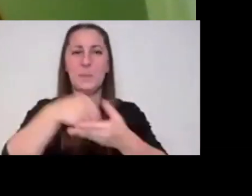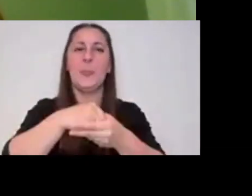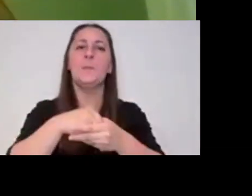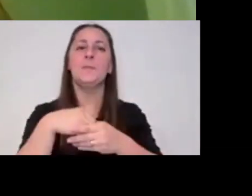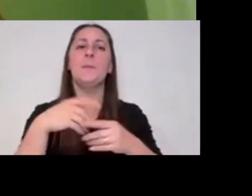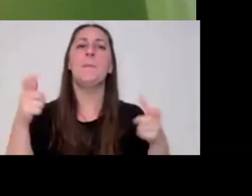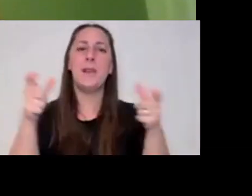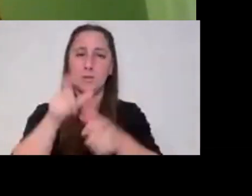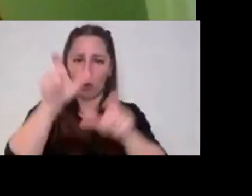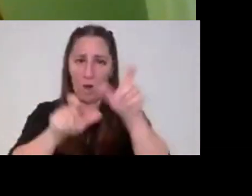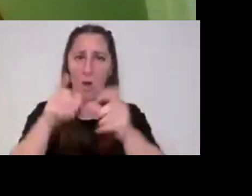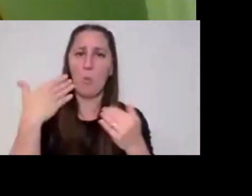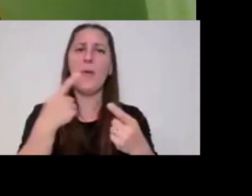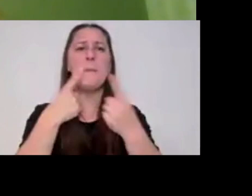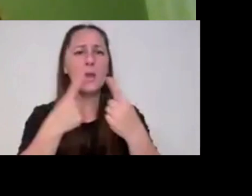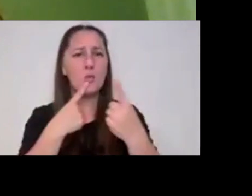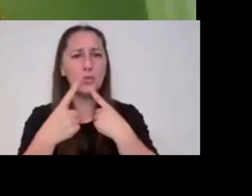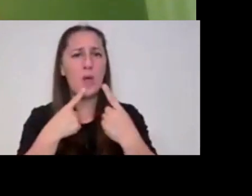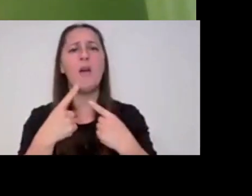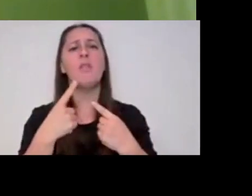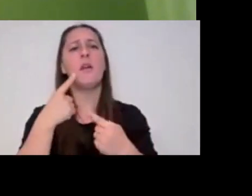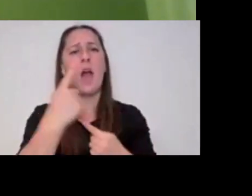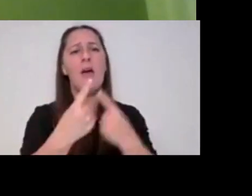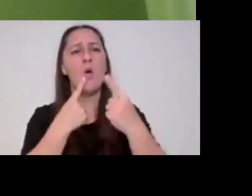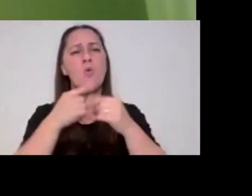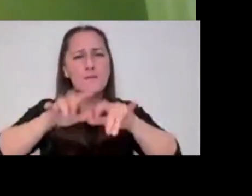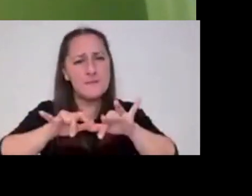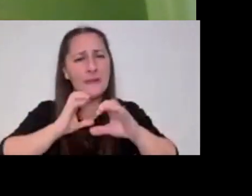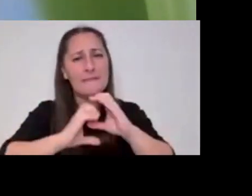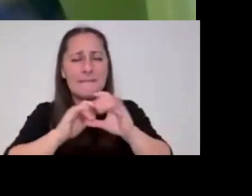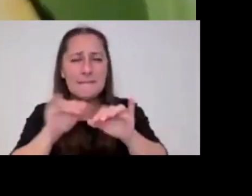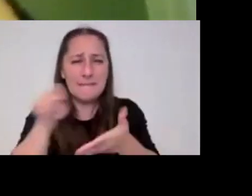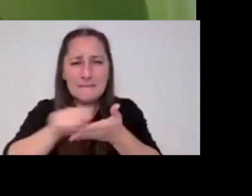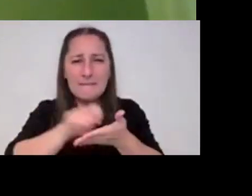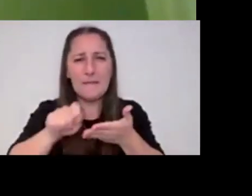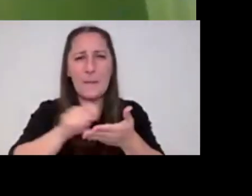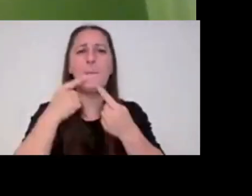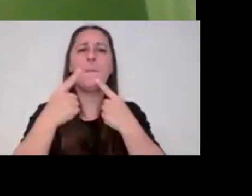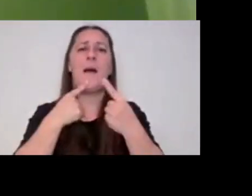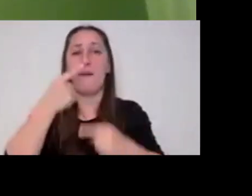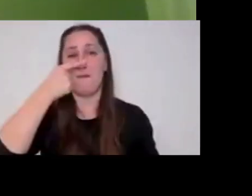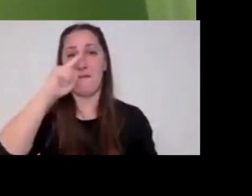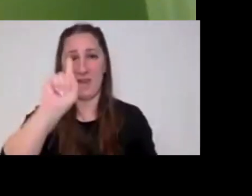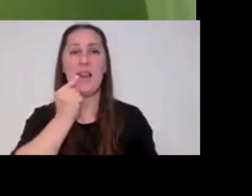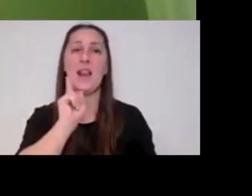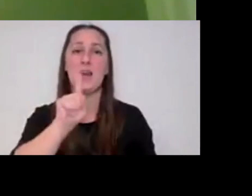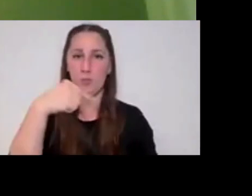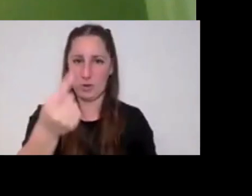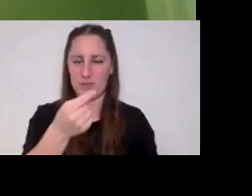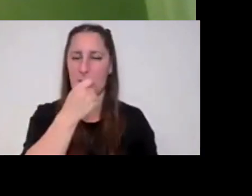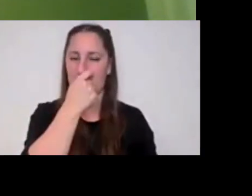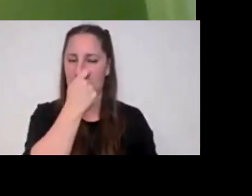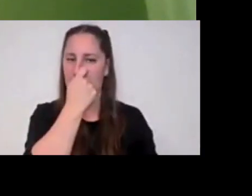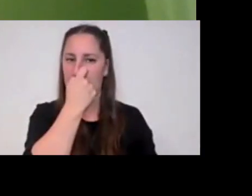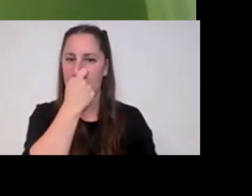efectuar preguntas a través del chat, las cuales iremos recopilando e intentaremos responder al finalizar la exposición de los profesionales. Así que, como siempre,